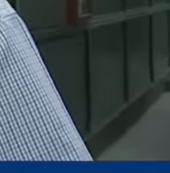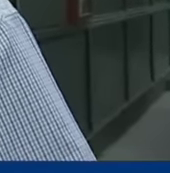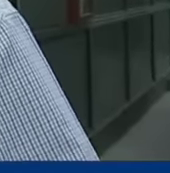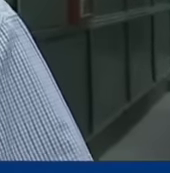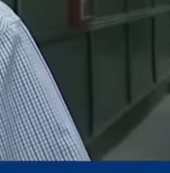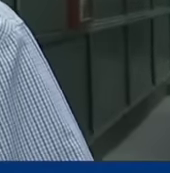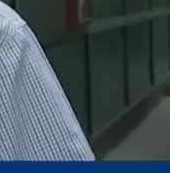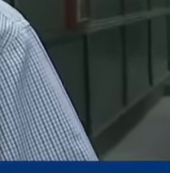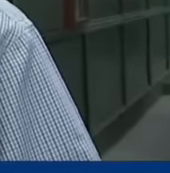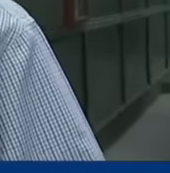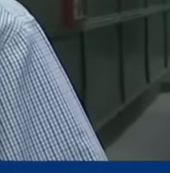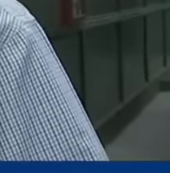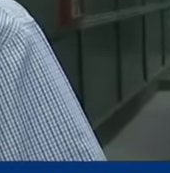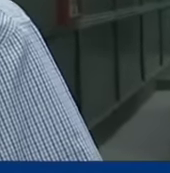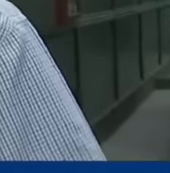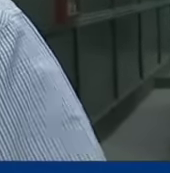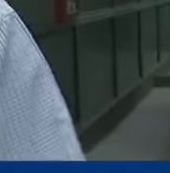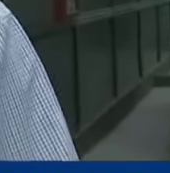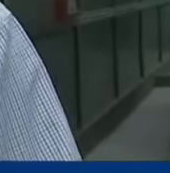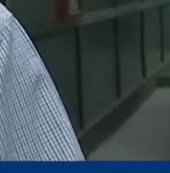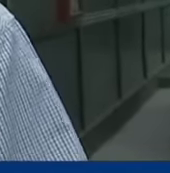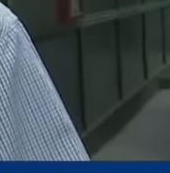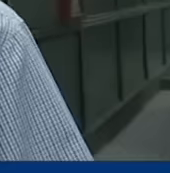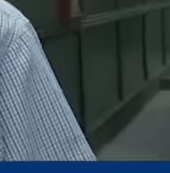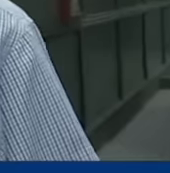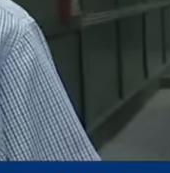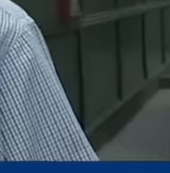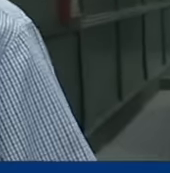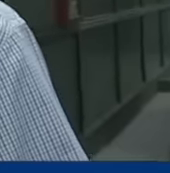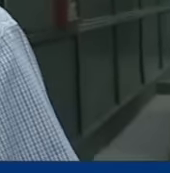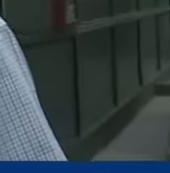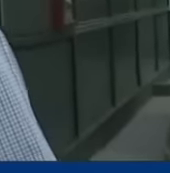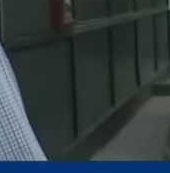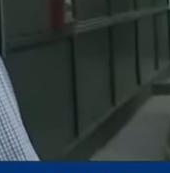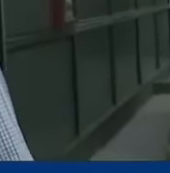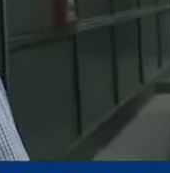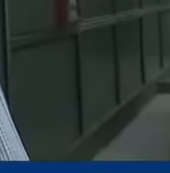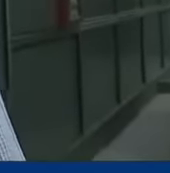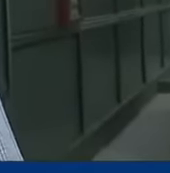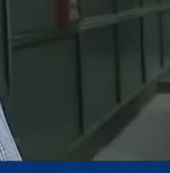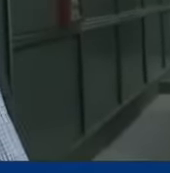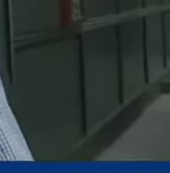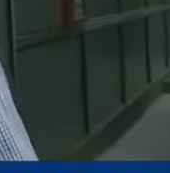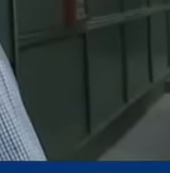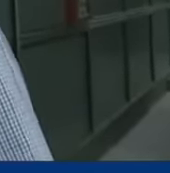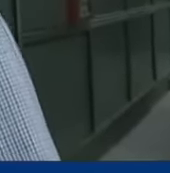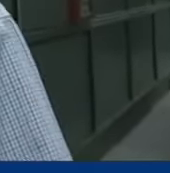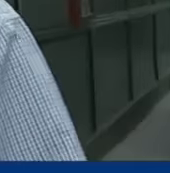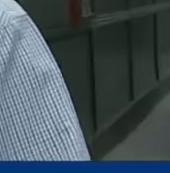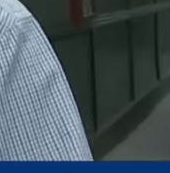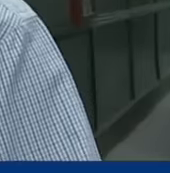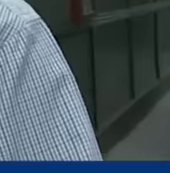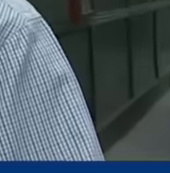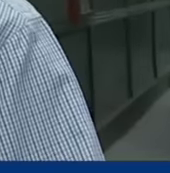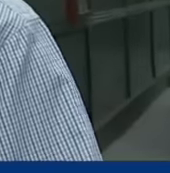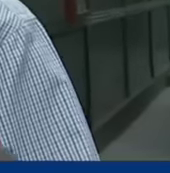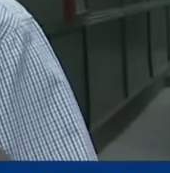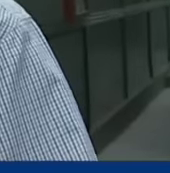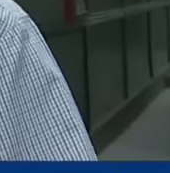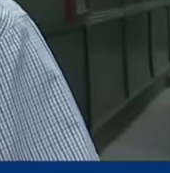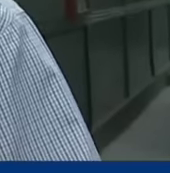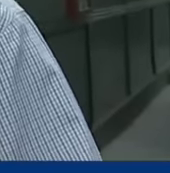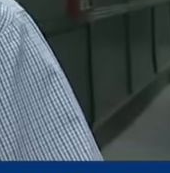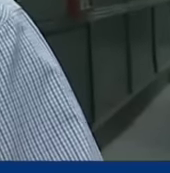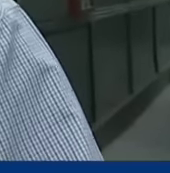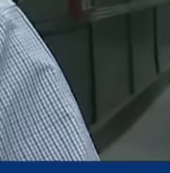quien ratificó la victoria del presidente Biden fue el Congreso de los Estados Unidos. Nadie salió en el mundo a decirle,